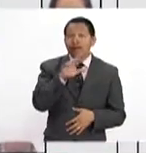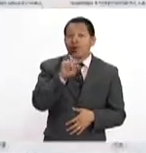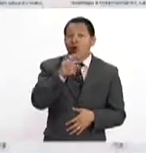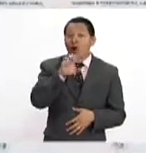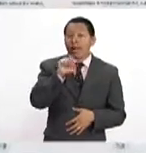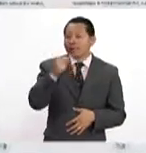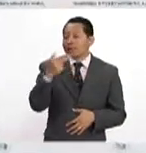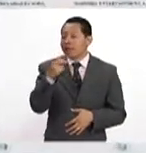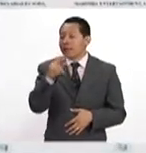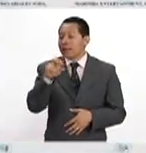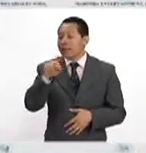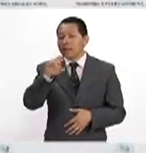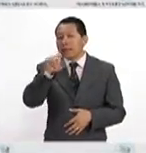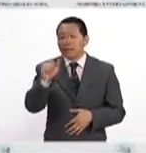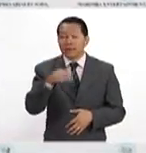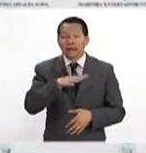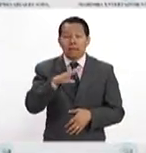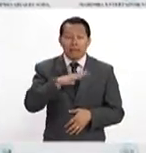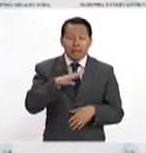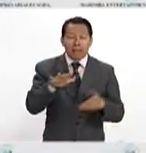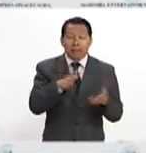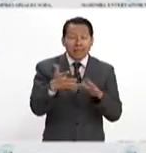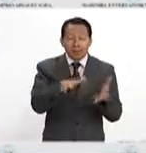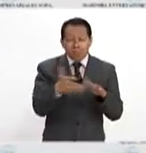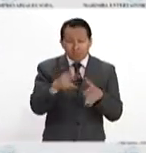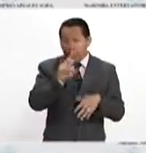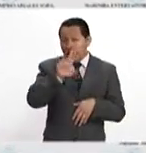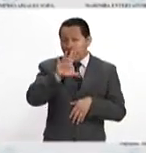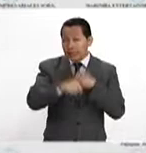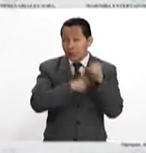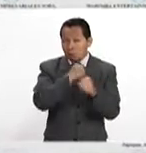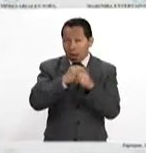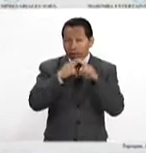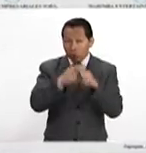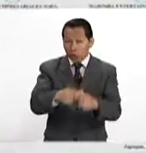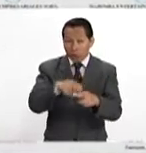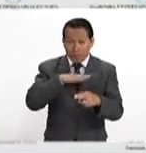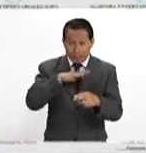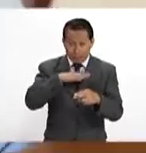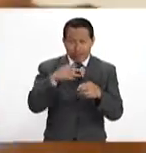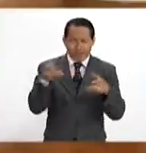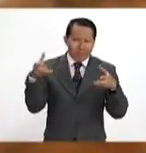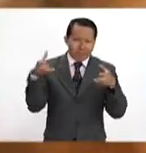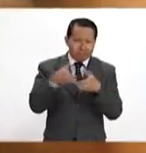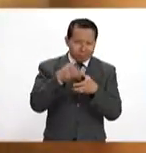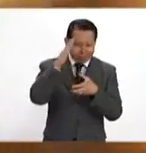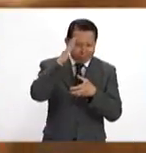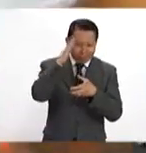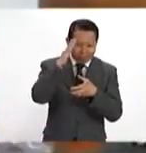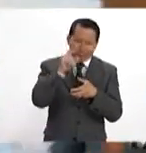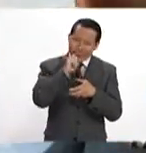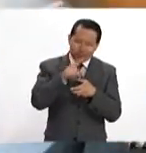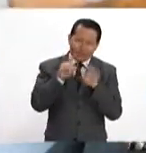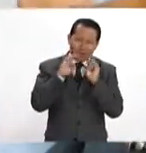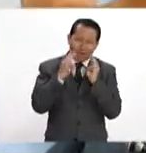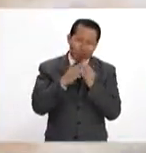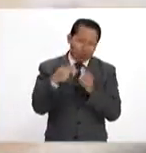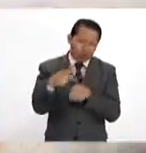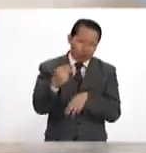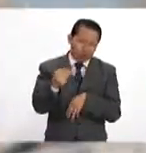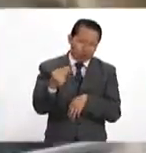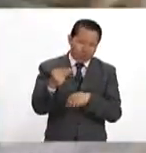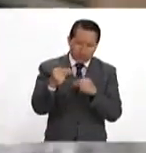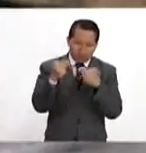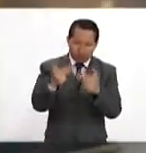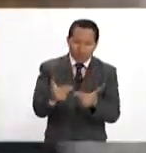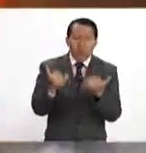Hernández lleva más de 30 o 35 años activo al frente de un cártel que lleva su nombre. Ya ha amasado una